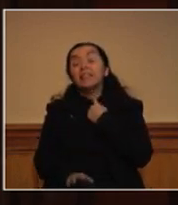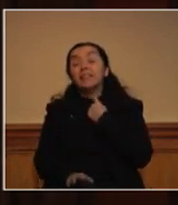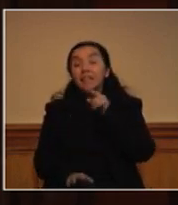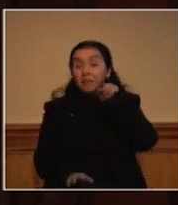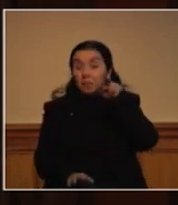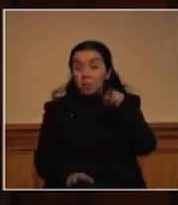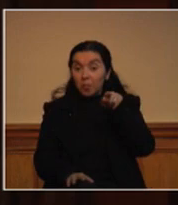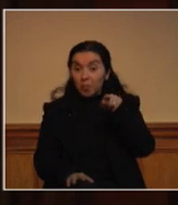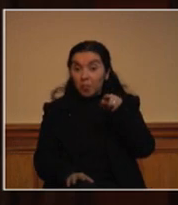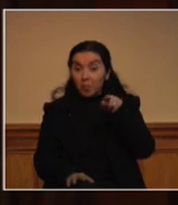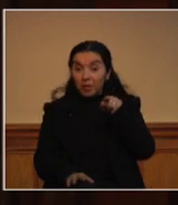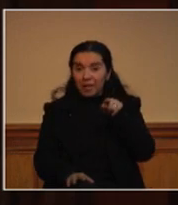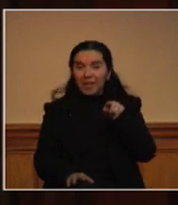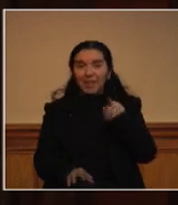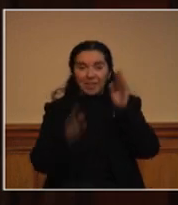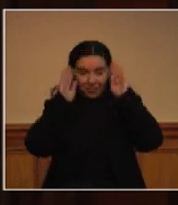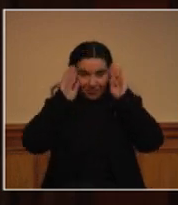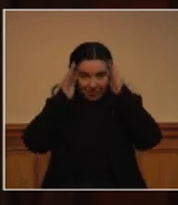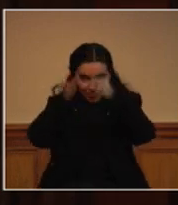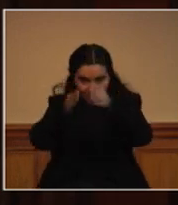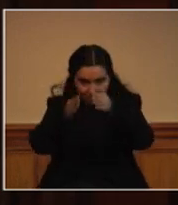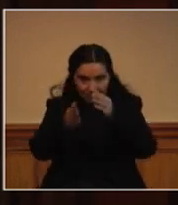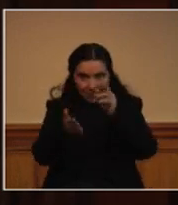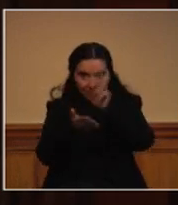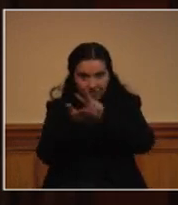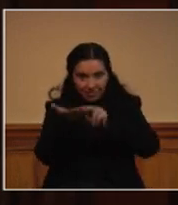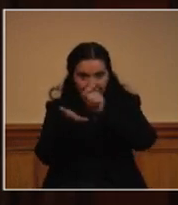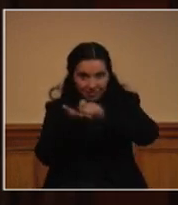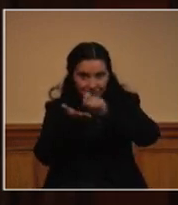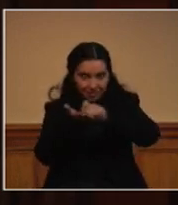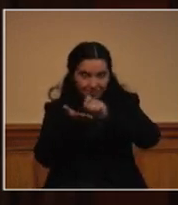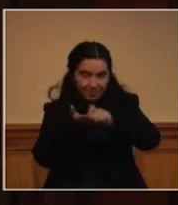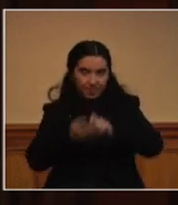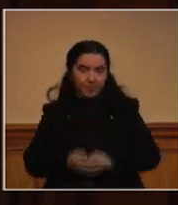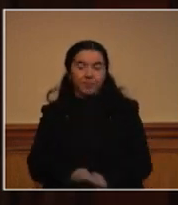la tarea hacia la cual está dirigiendo sus pasos.